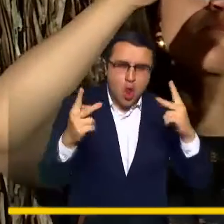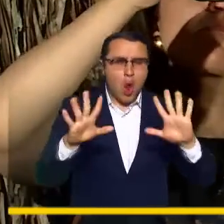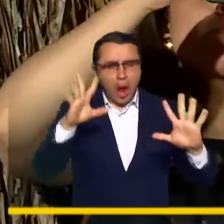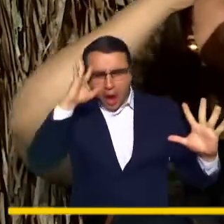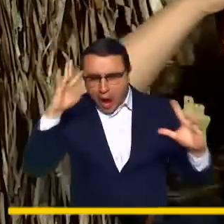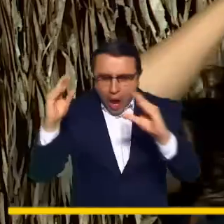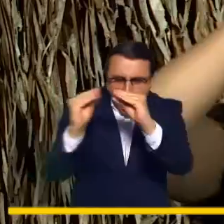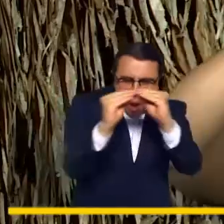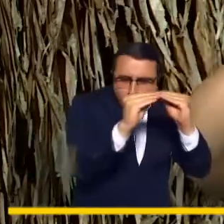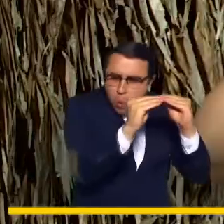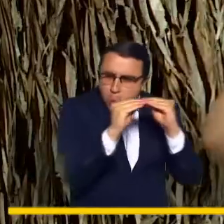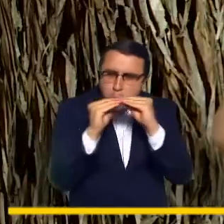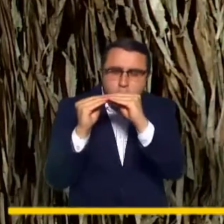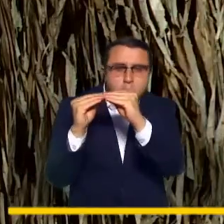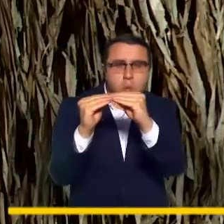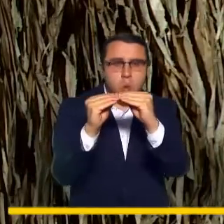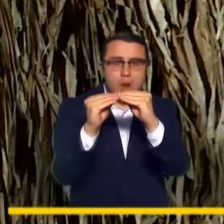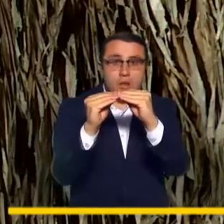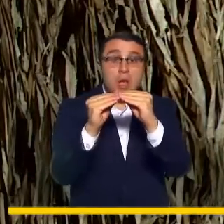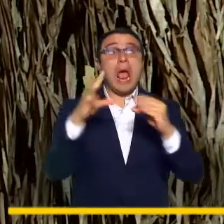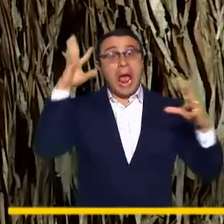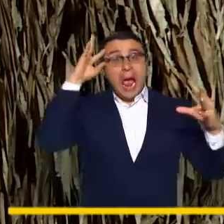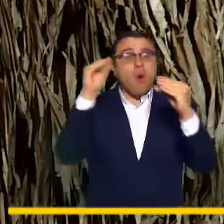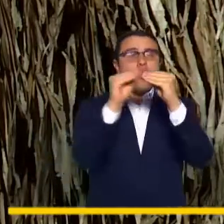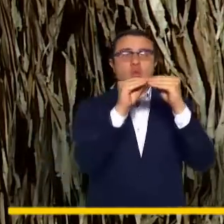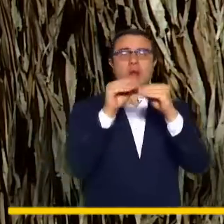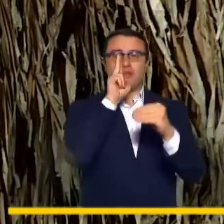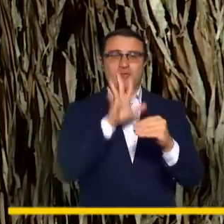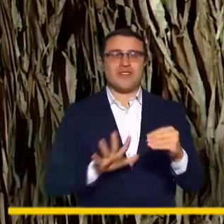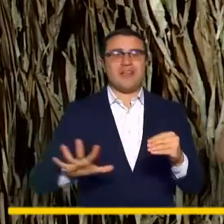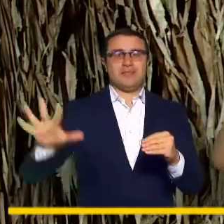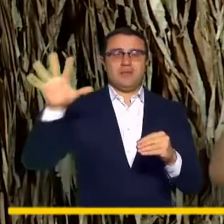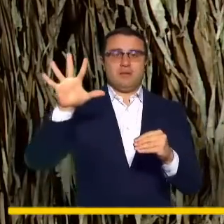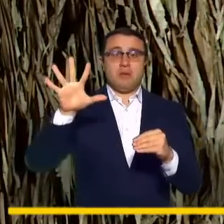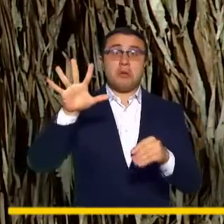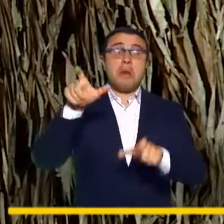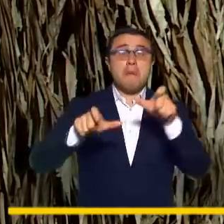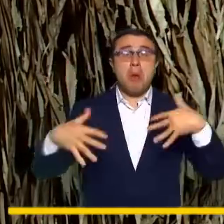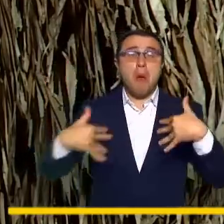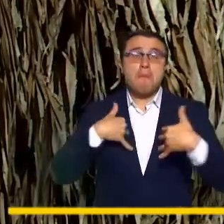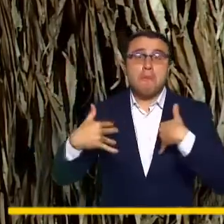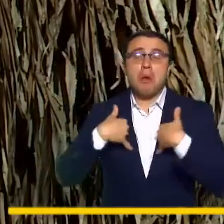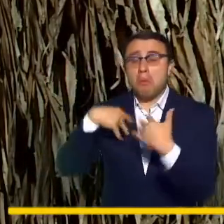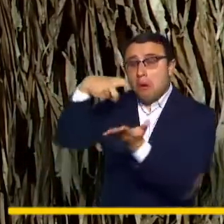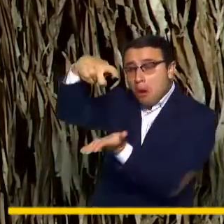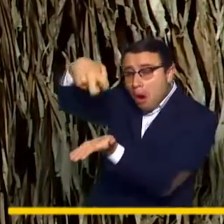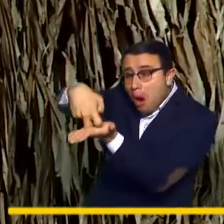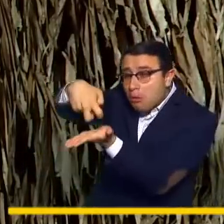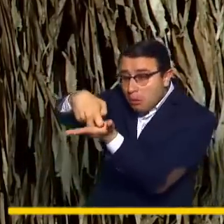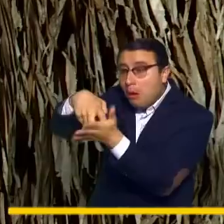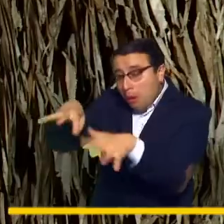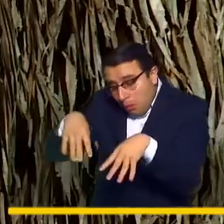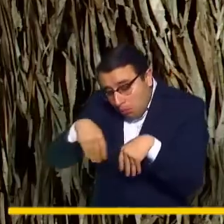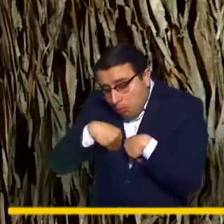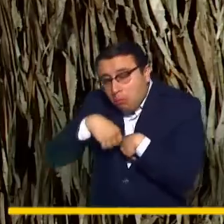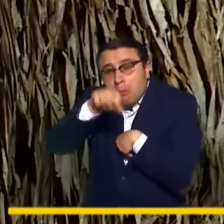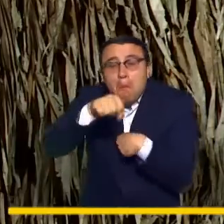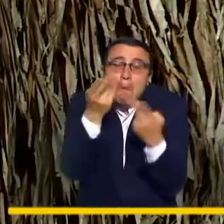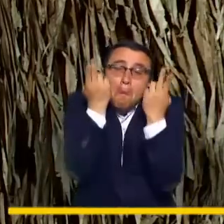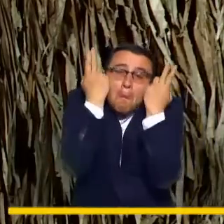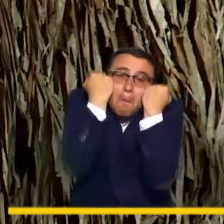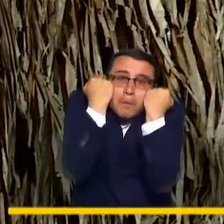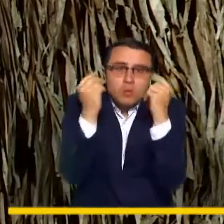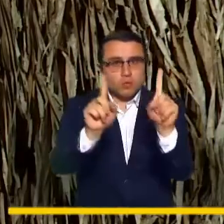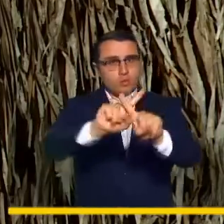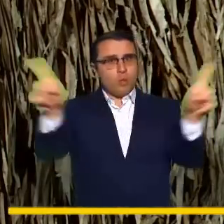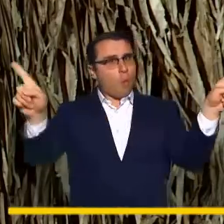dicho. Pero un acuerdo nacional no es que las víctimas se arrodillan. Un acuerdo nacional no es que el